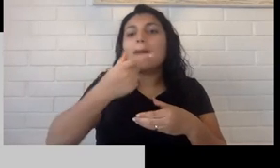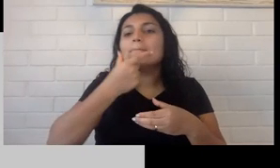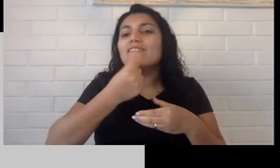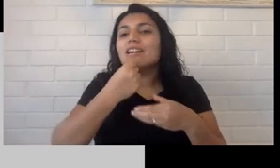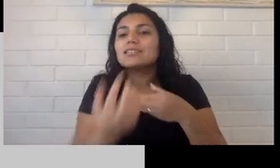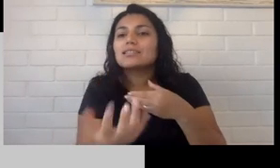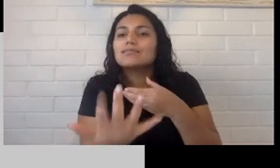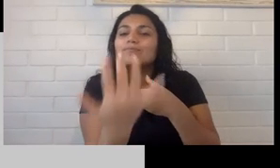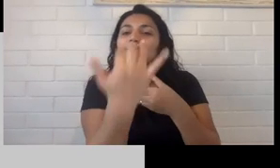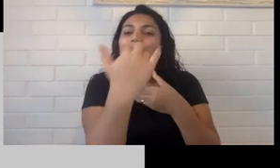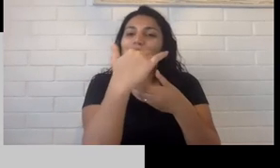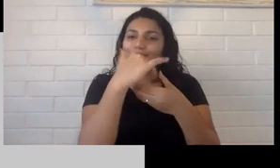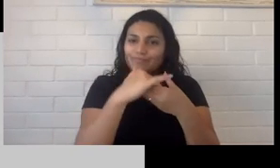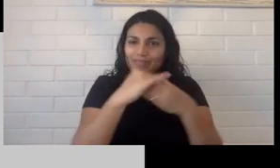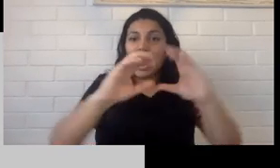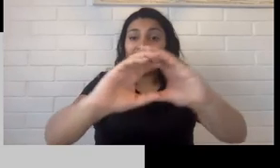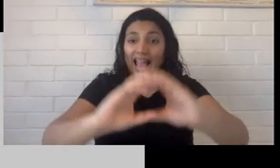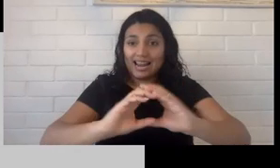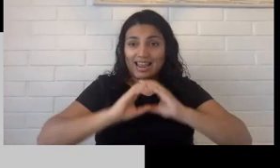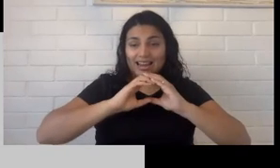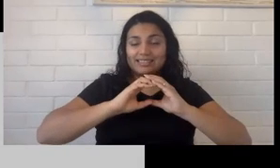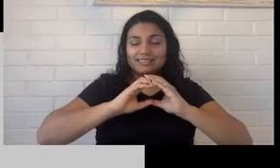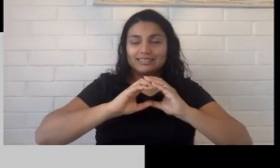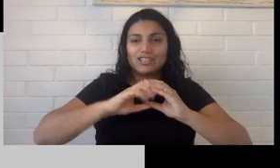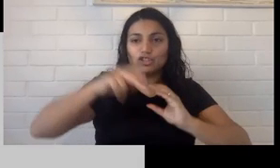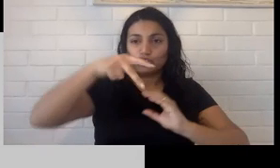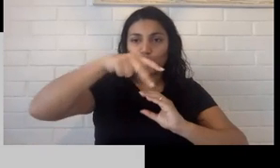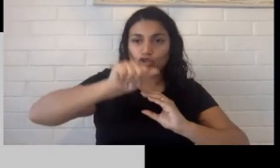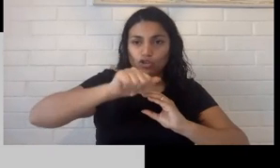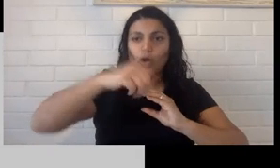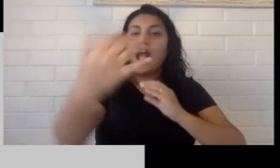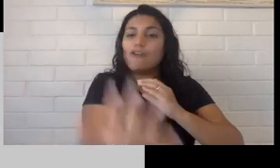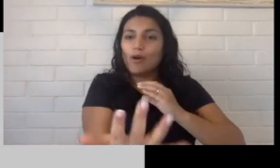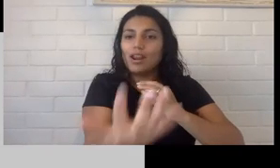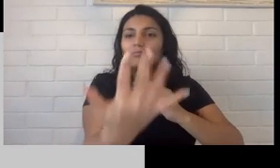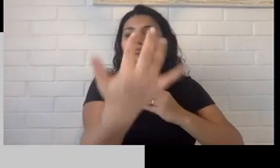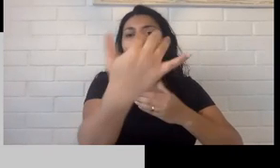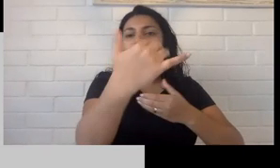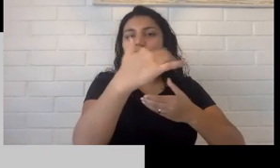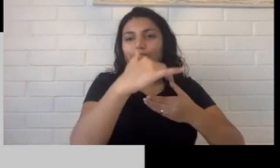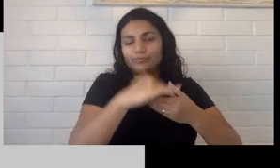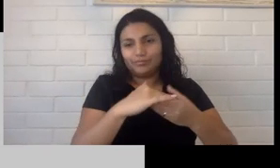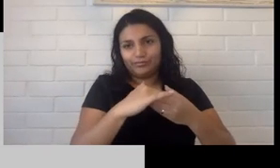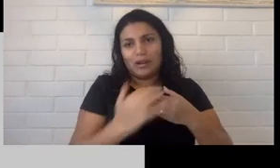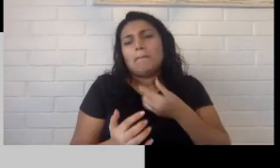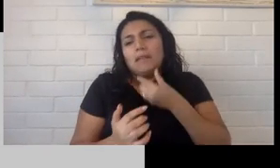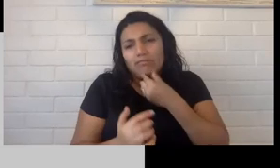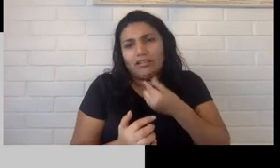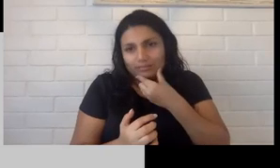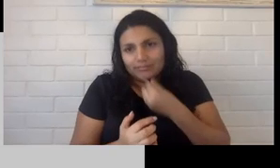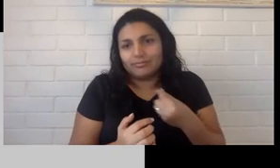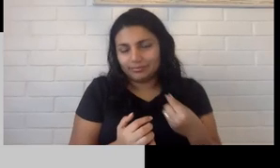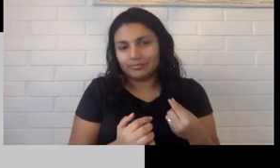de canales de sodio, canales iónicos de sodio, va a ocurrir de afuera hacia adentro, usualmente, si es